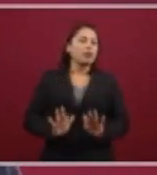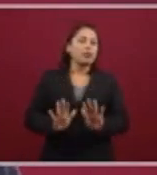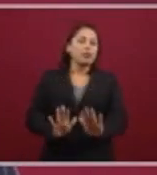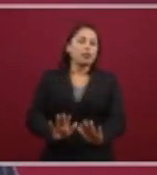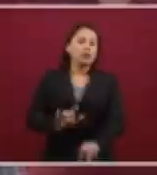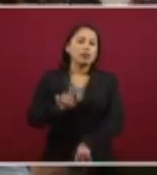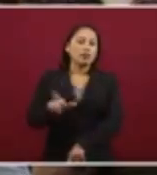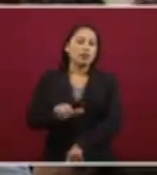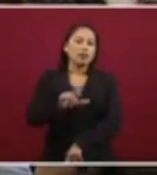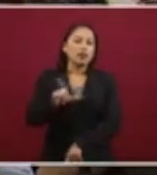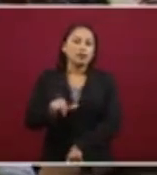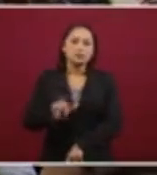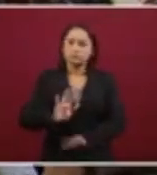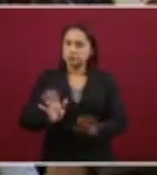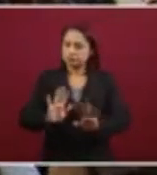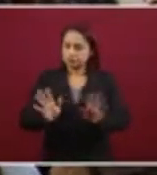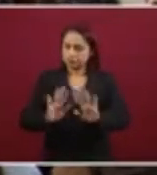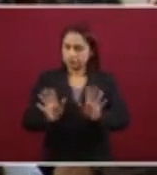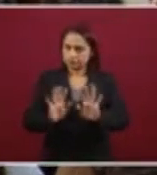O sea,